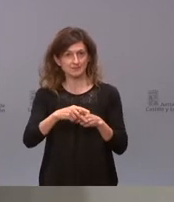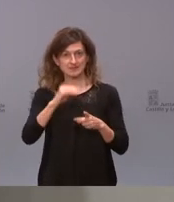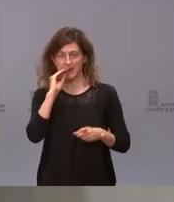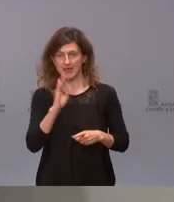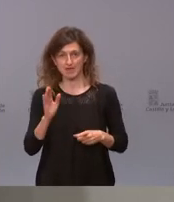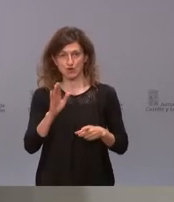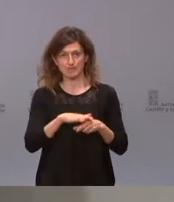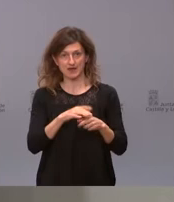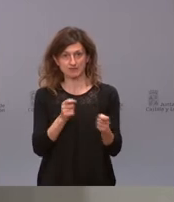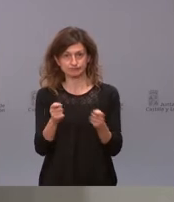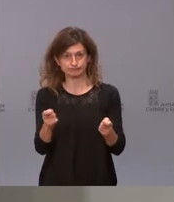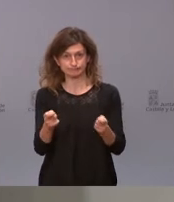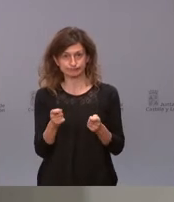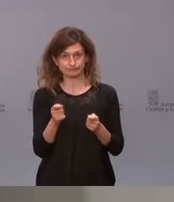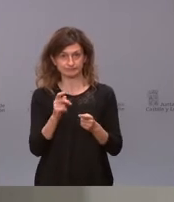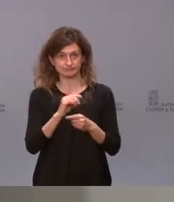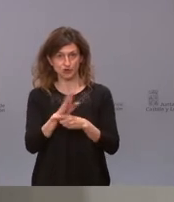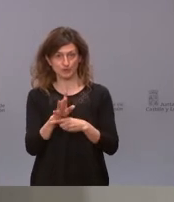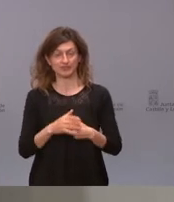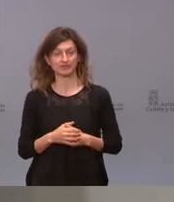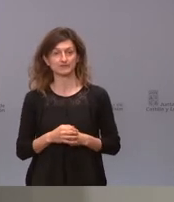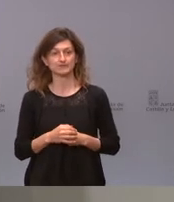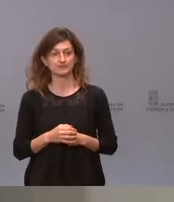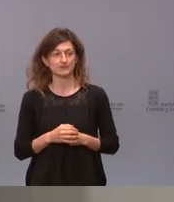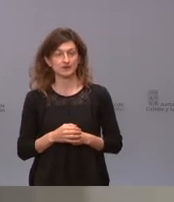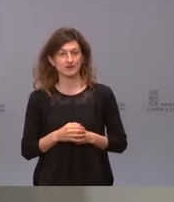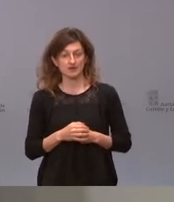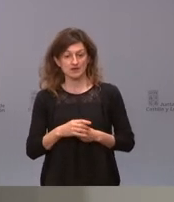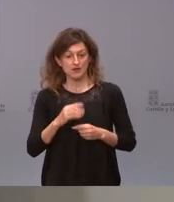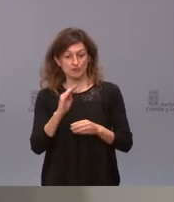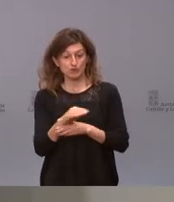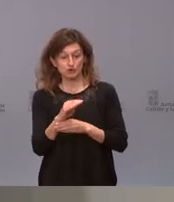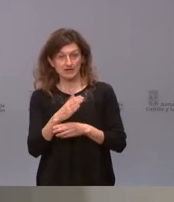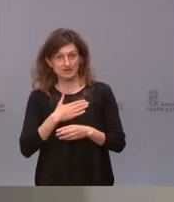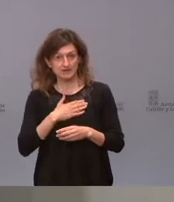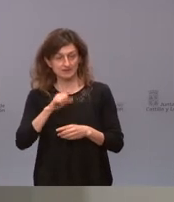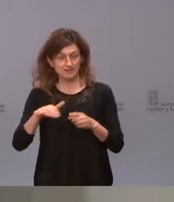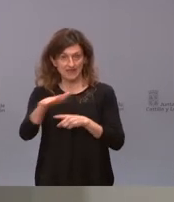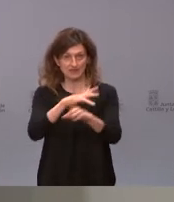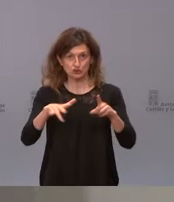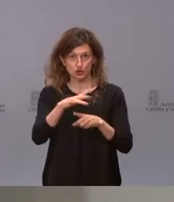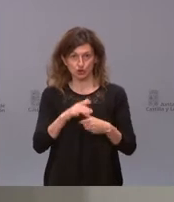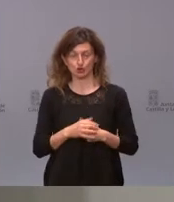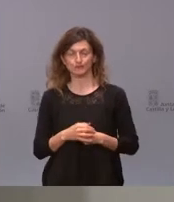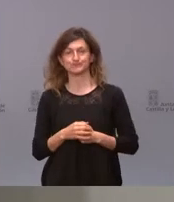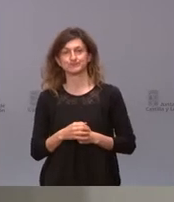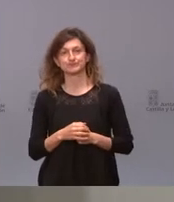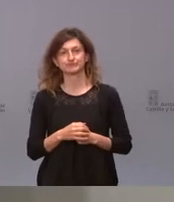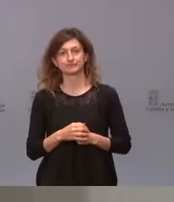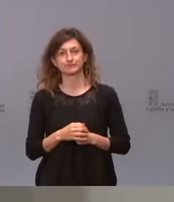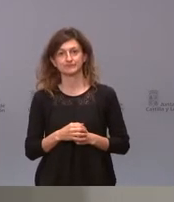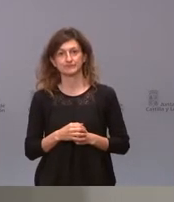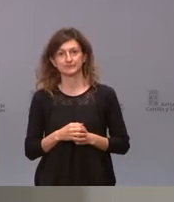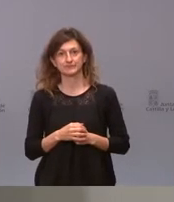para frenar la pandemia vacunarlos no solamente nos protege a nosotros sino a nuestro entorno no tenemos que no